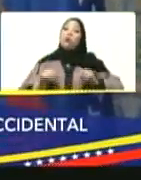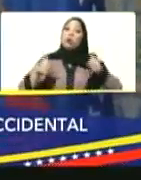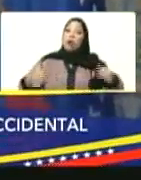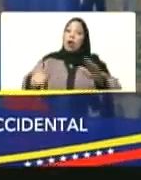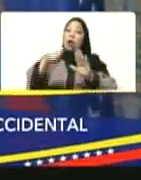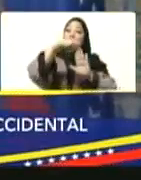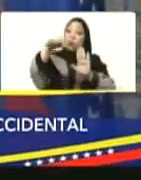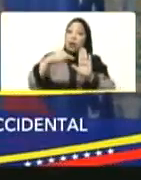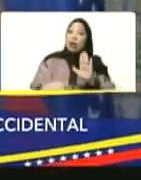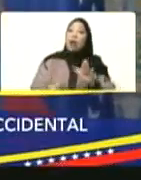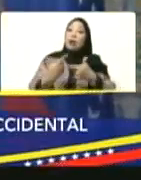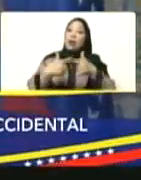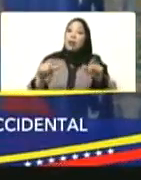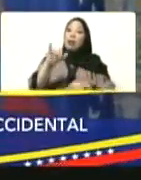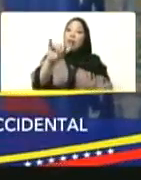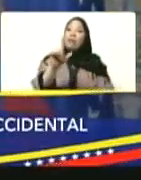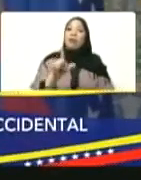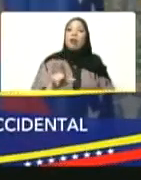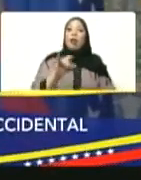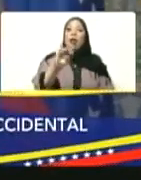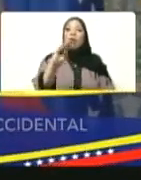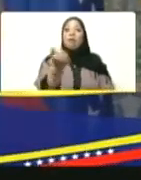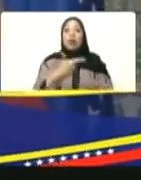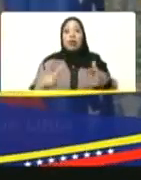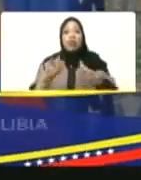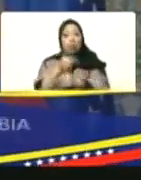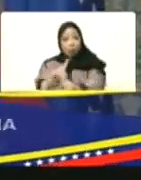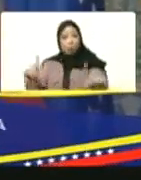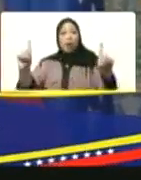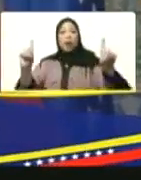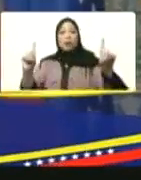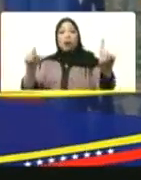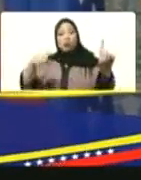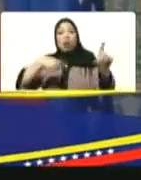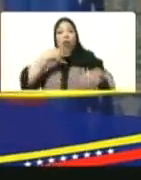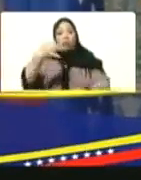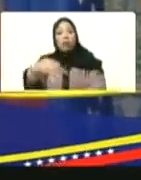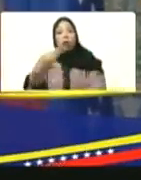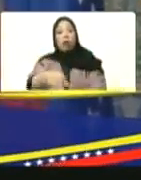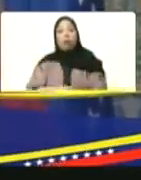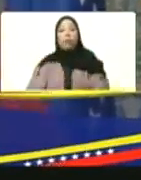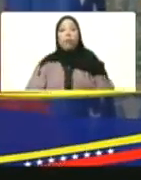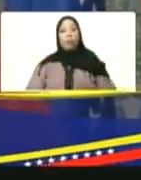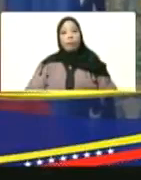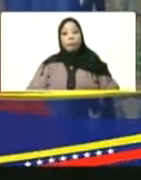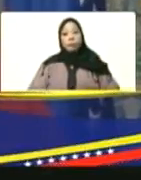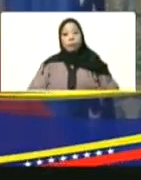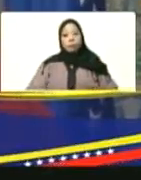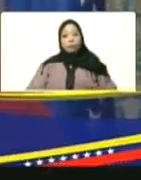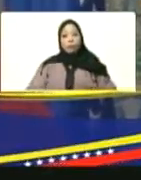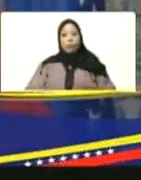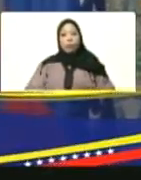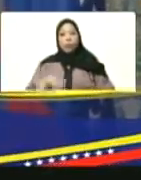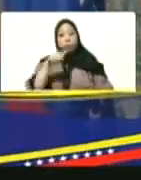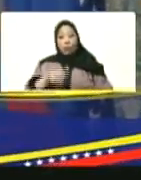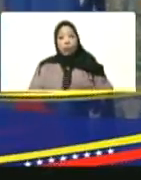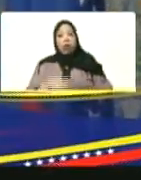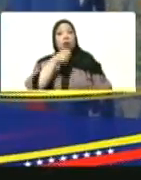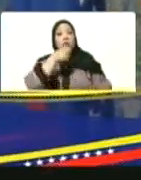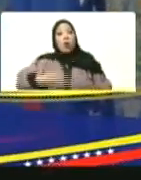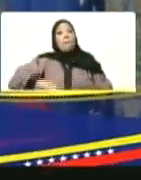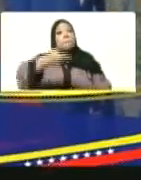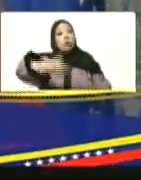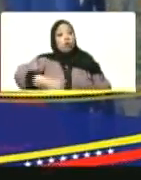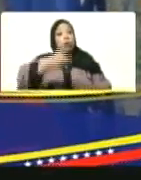una Libia independiente, soberana y democrática. De verdad, verdad. Et c'est par le biais d'un